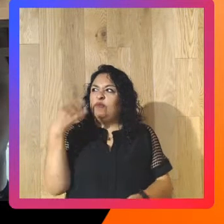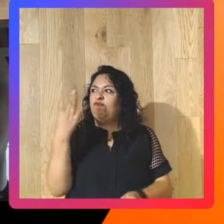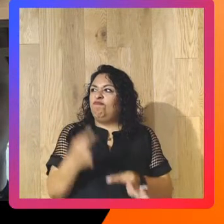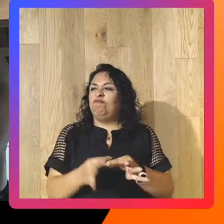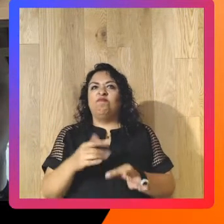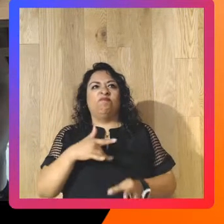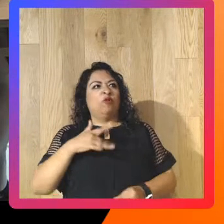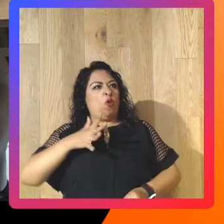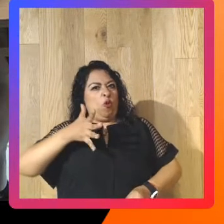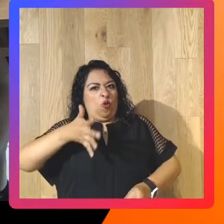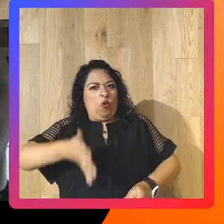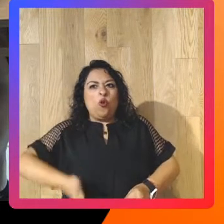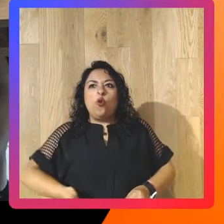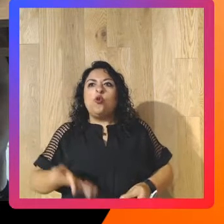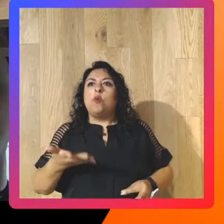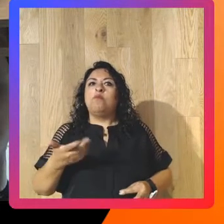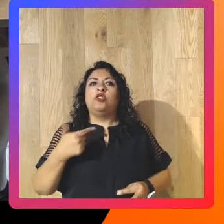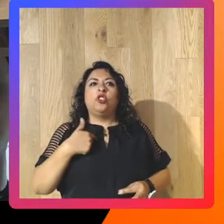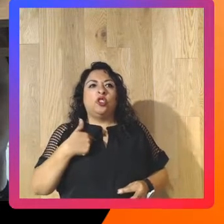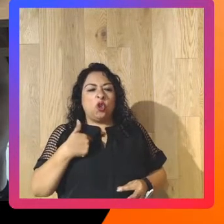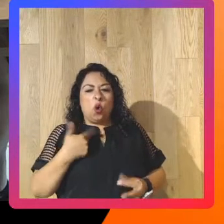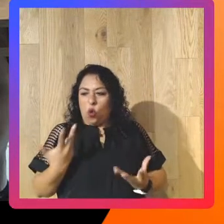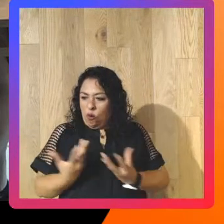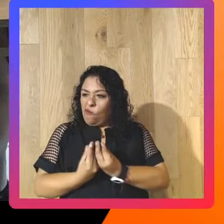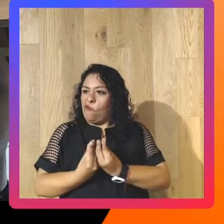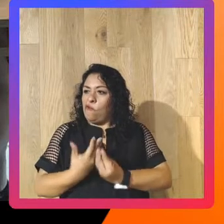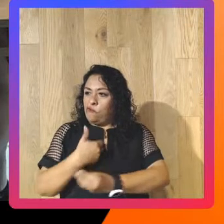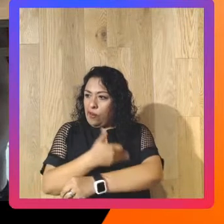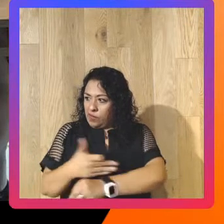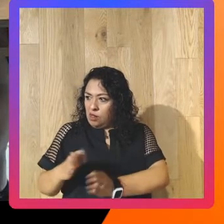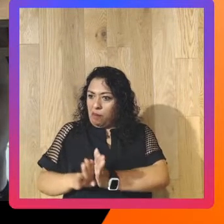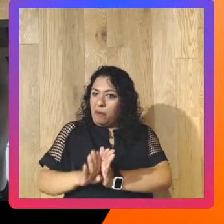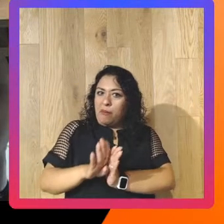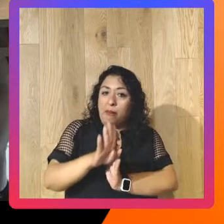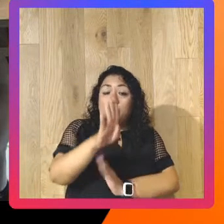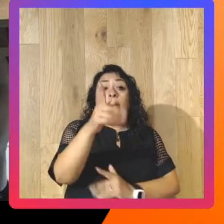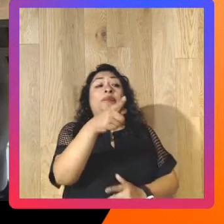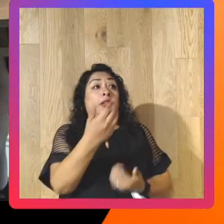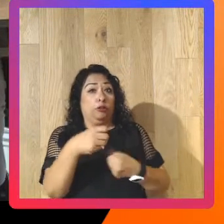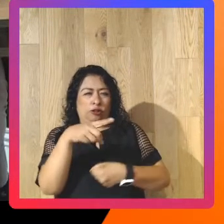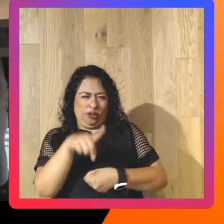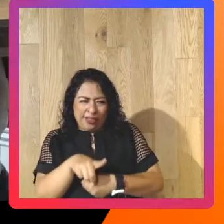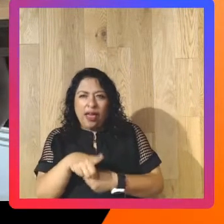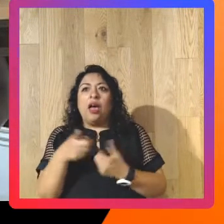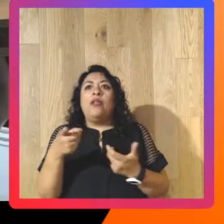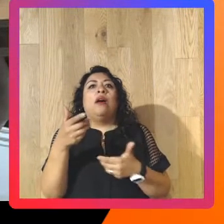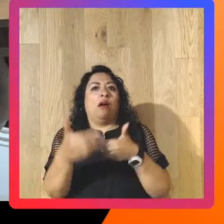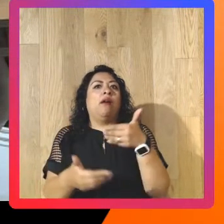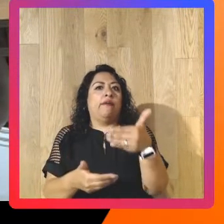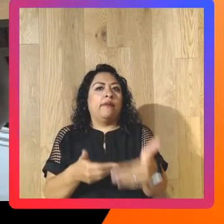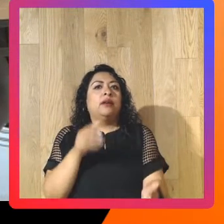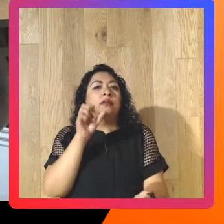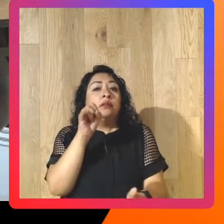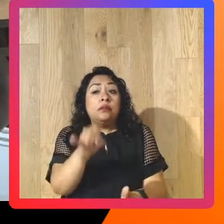y orgullo por sacar adelante a la familia. A medida que las sociedades han avanzado,